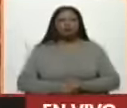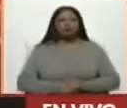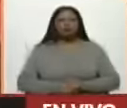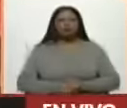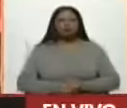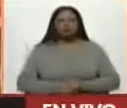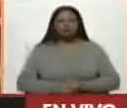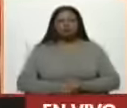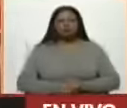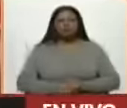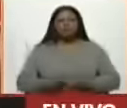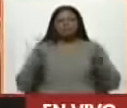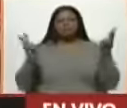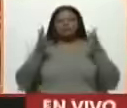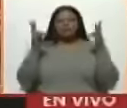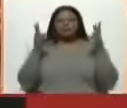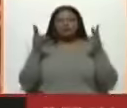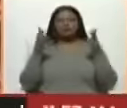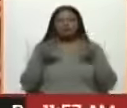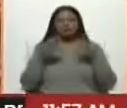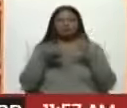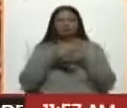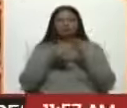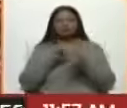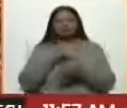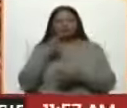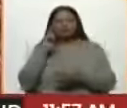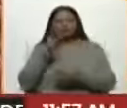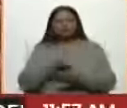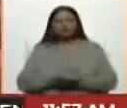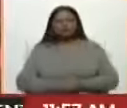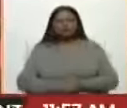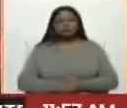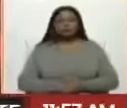por eso hablo de victoria, con paz.